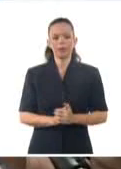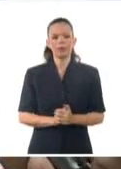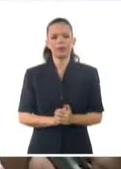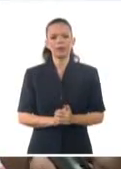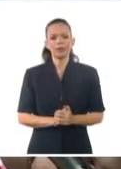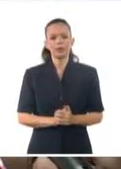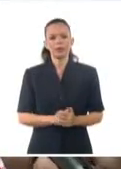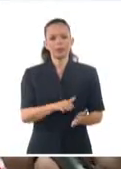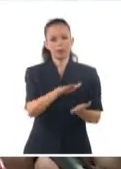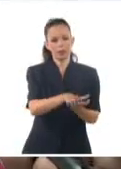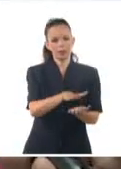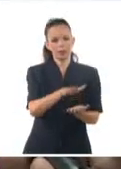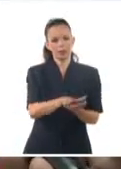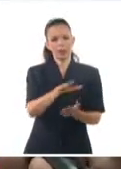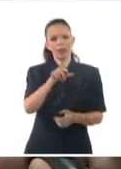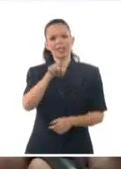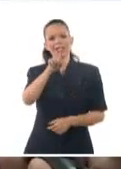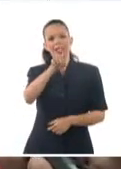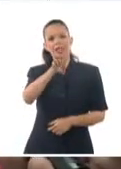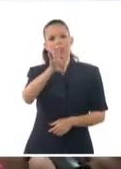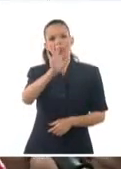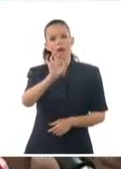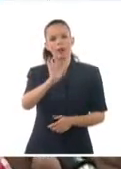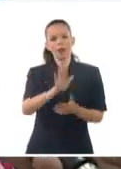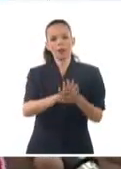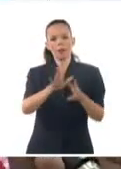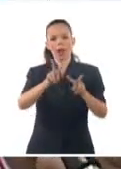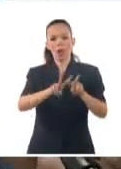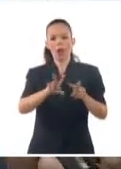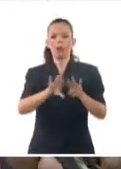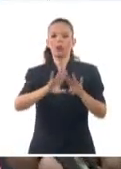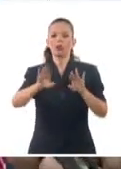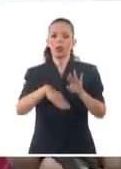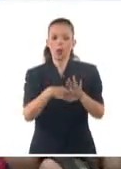140 megawatts de afectación al servicio solamente en el horario de